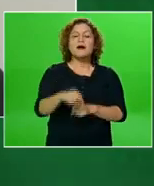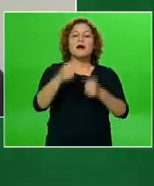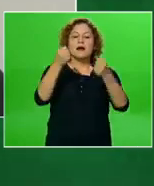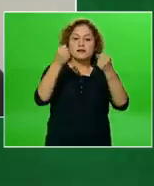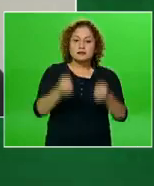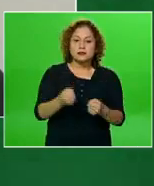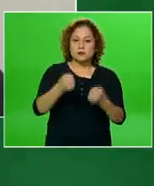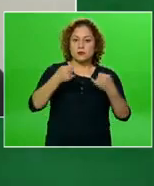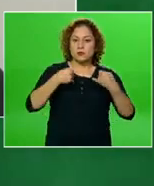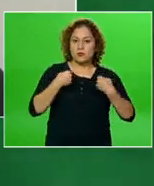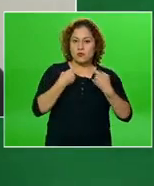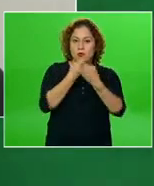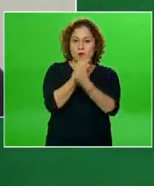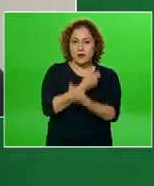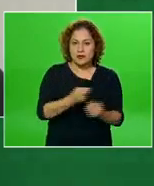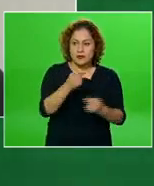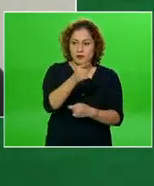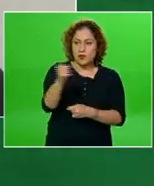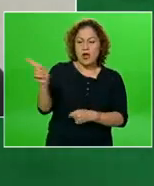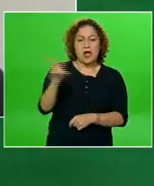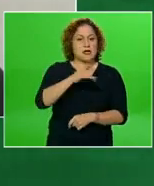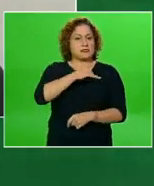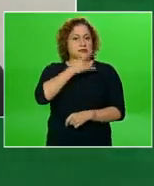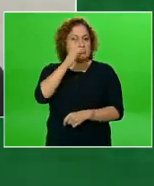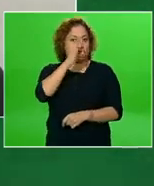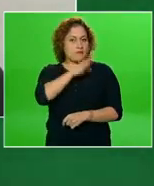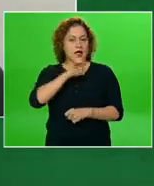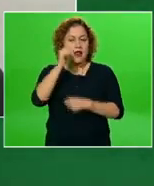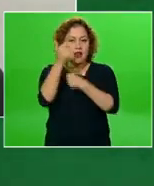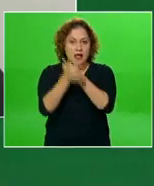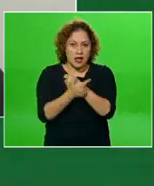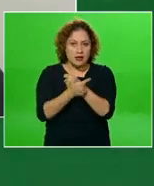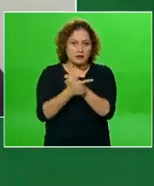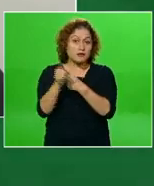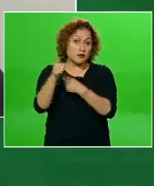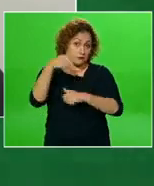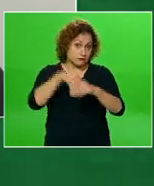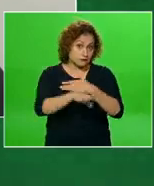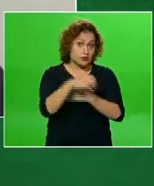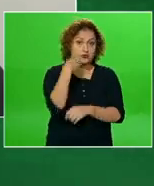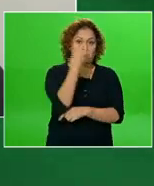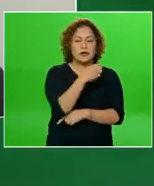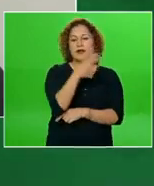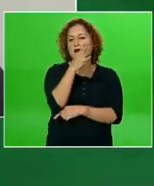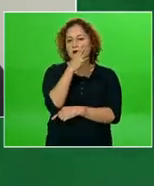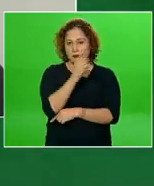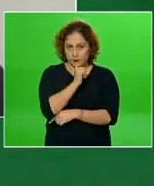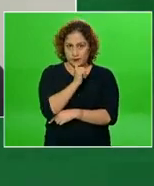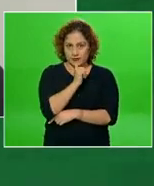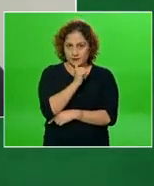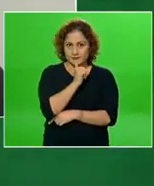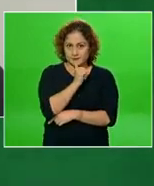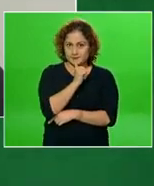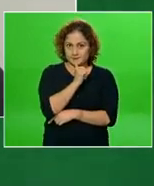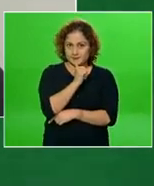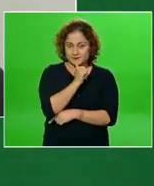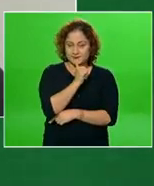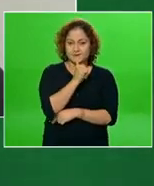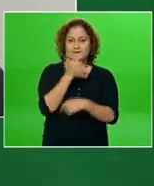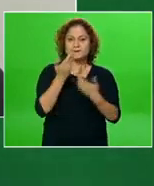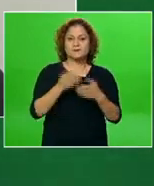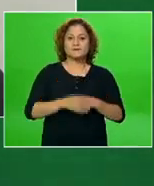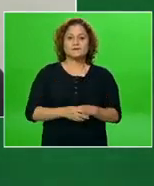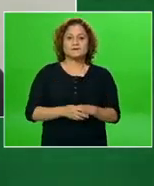desarrollando signos y síntomas de la enfermedad no solamente no acudan a clases no más bien acudan a de